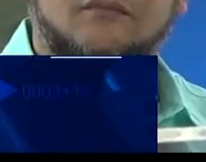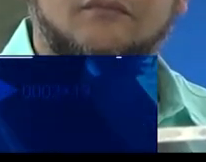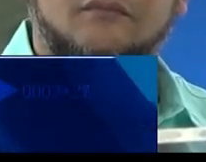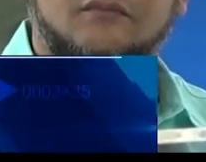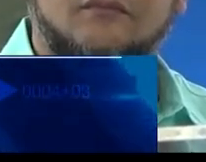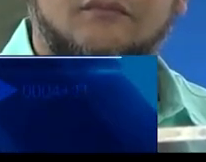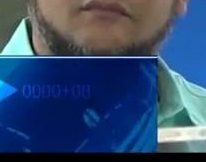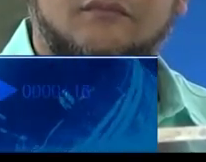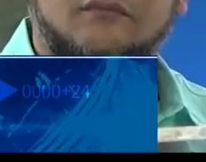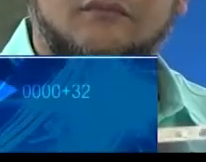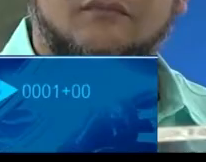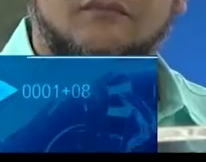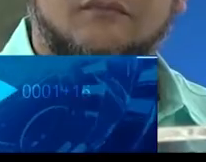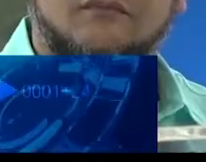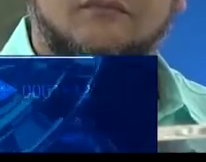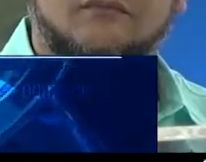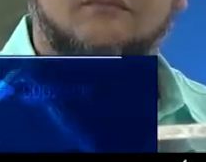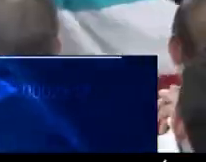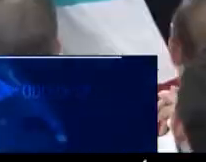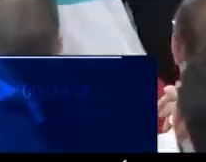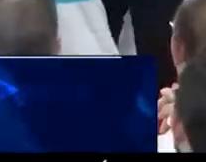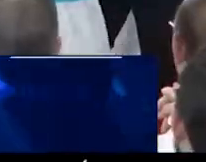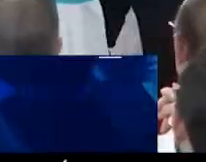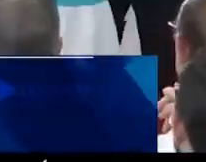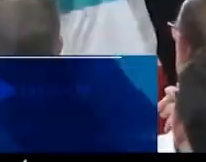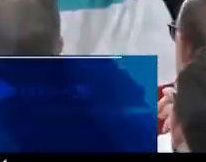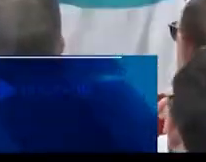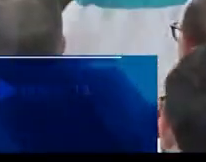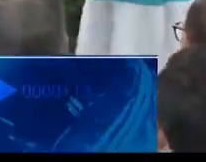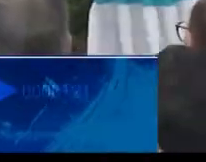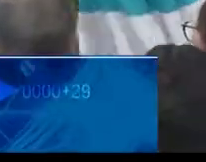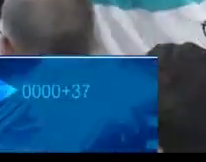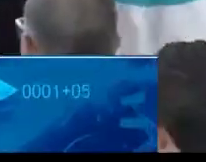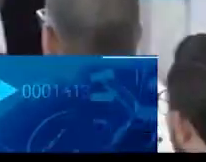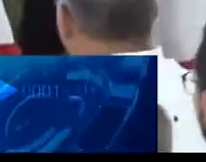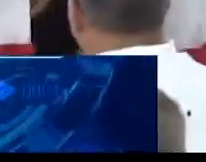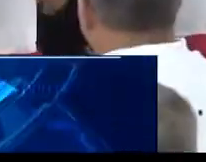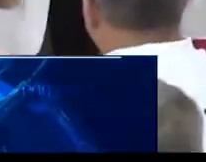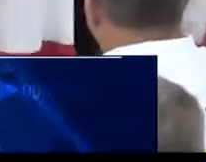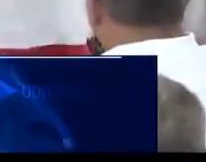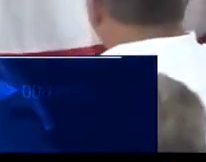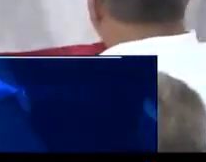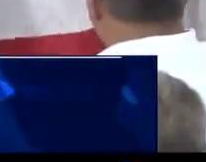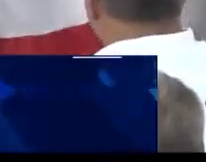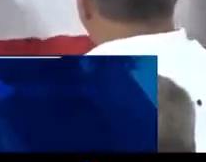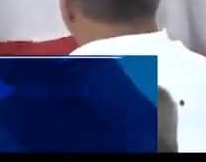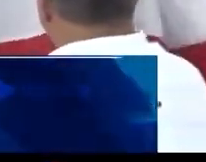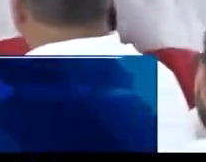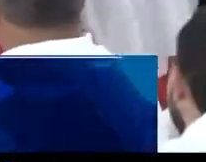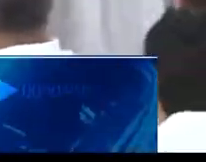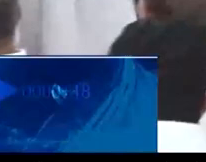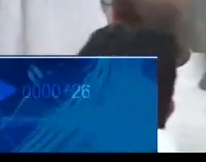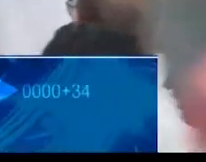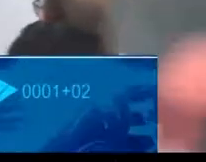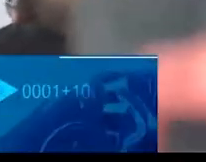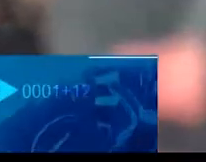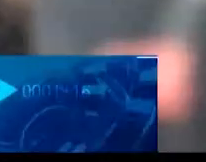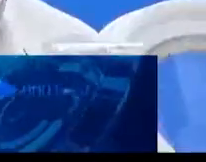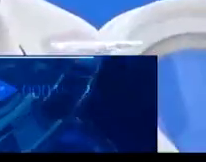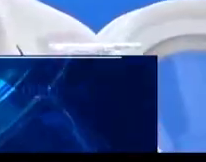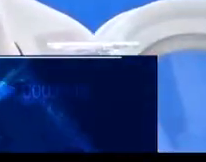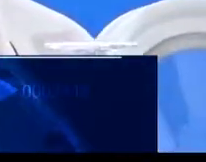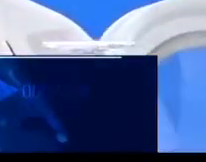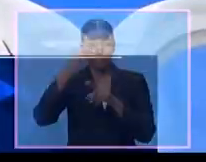35.064 quintales de semillas de habichuela en almacén. A la actividad en las instalaciones del Club Recreativo de Moca, provincia